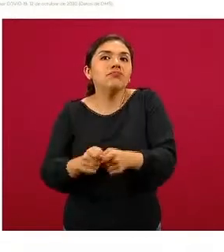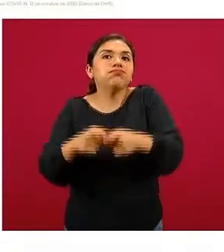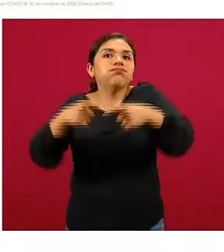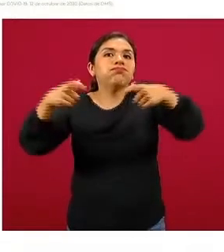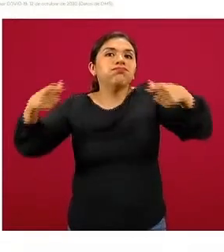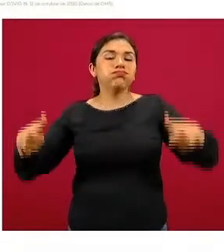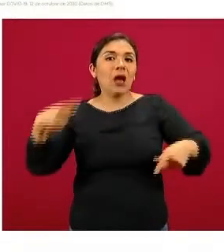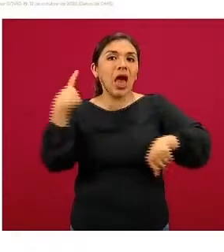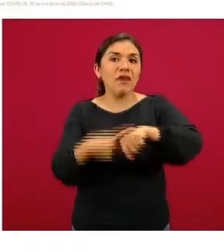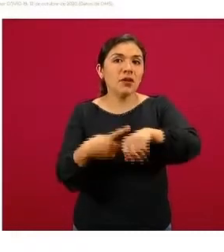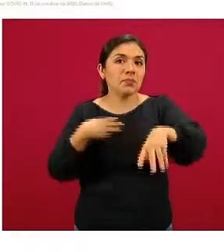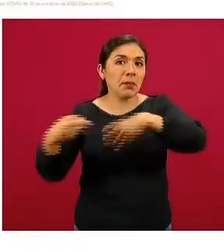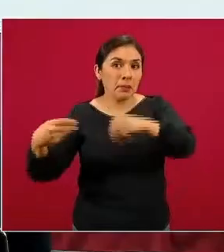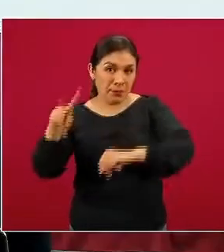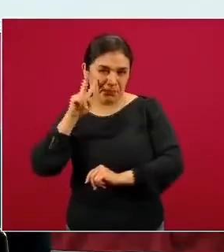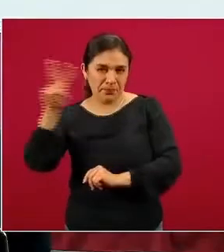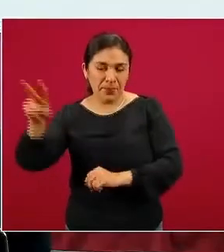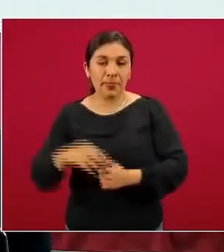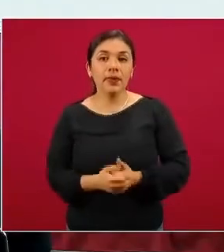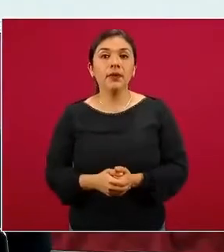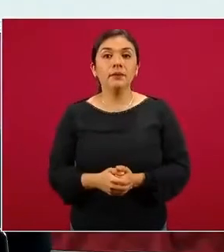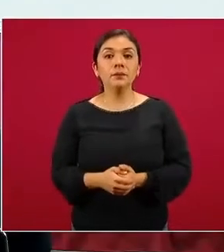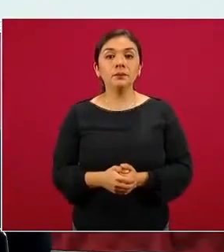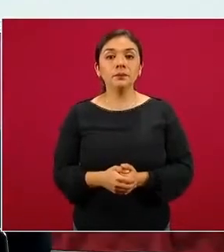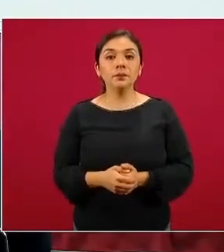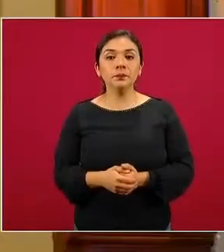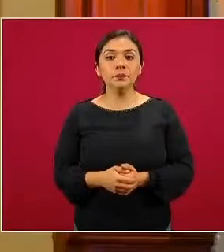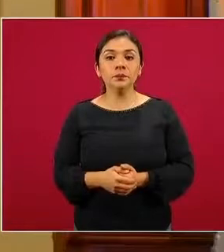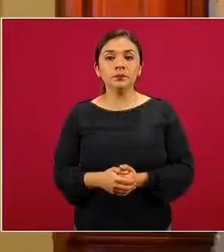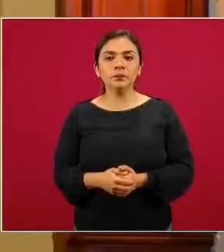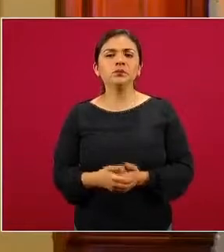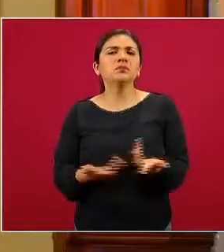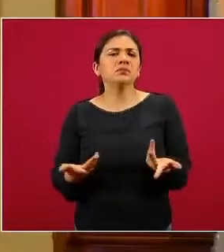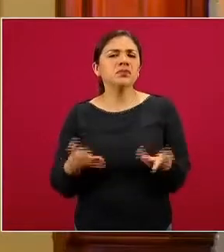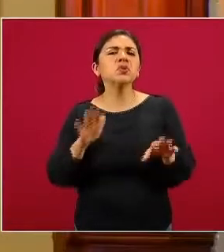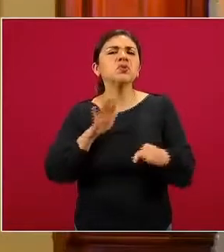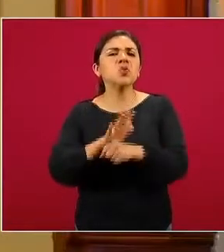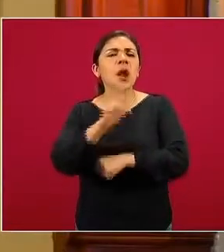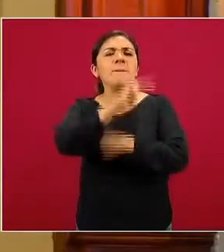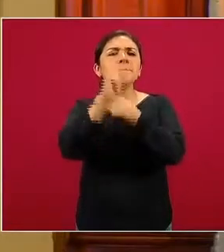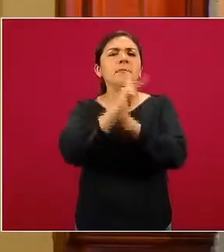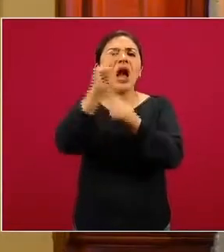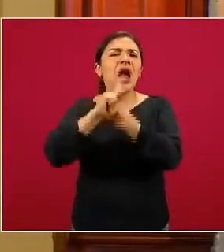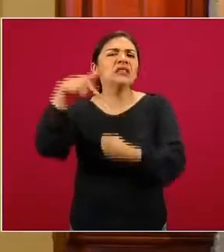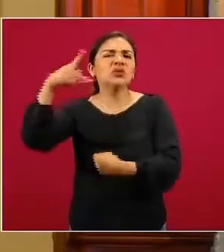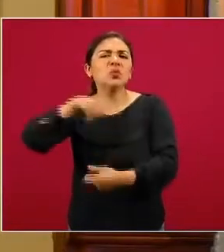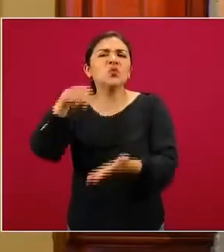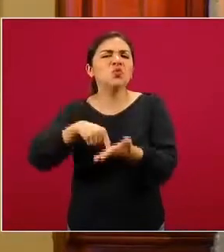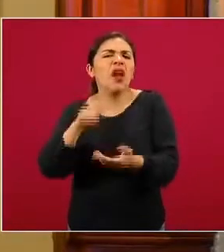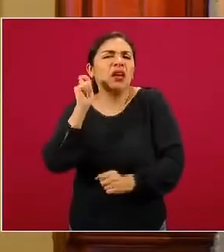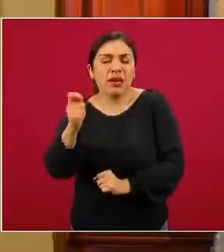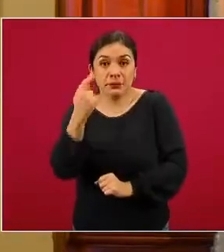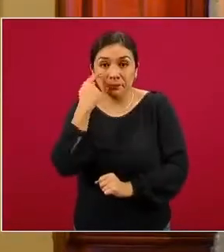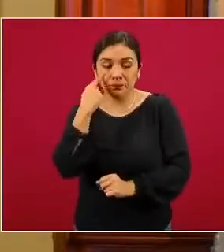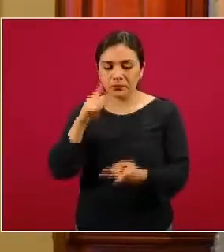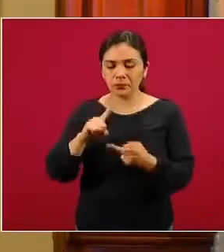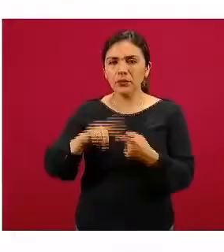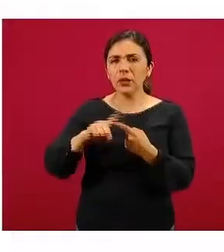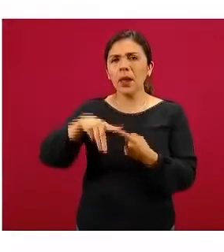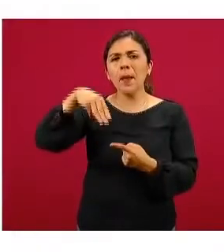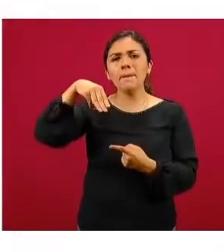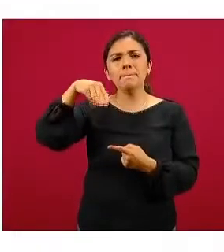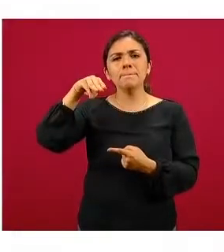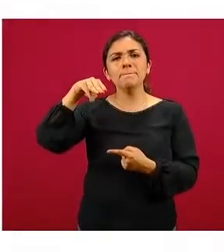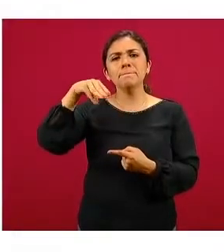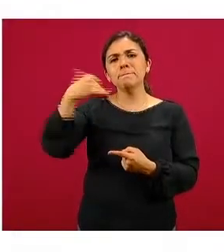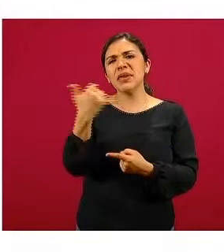la transmisión importante. Veamos rápidamente en su momento algunos de los países que conforman esta región. Aquí tenemos, por ejemplo, a Myanmar. Vean